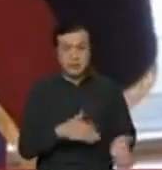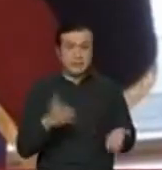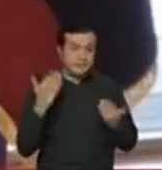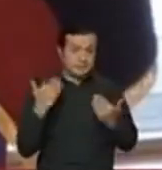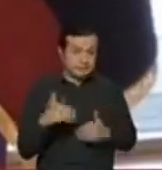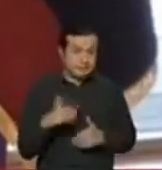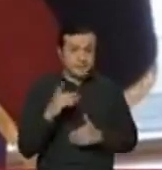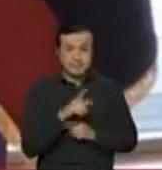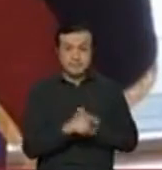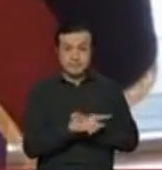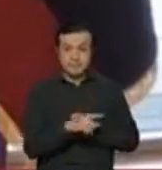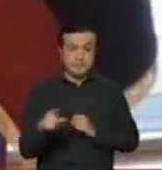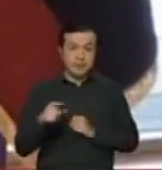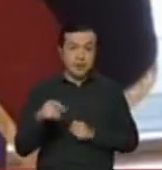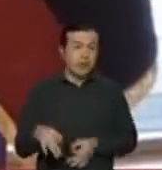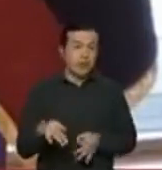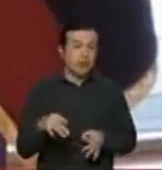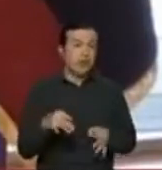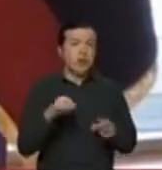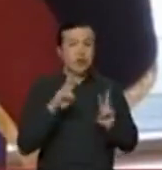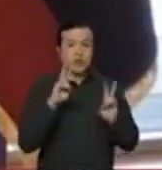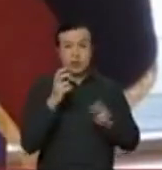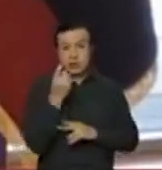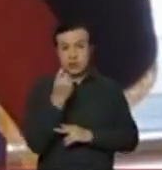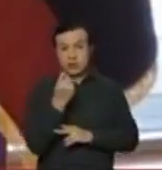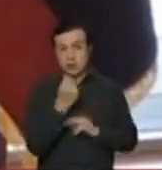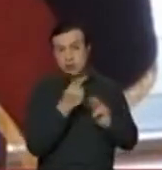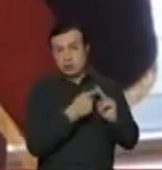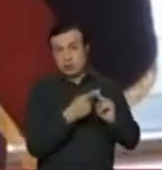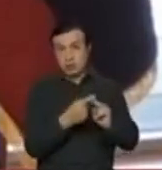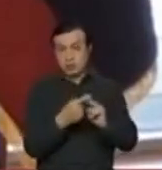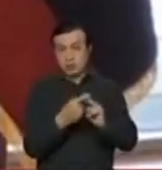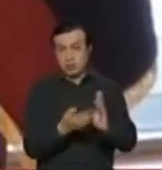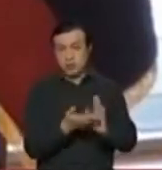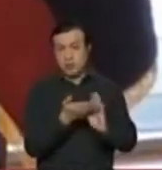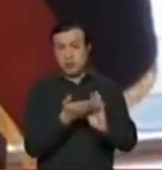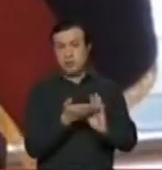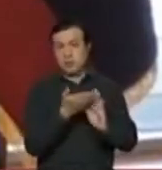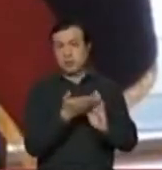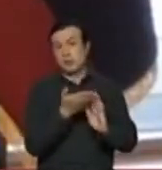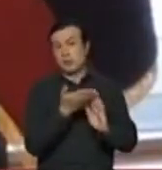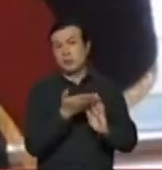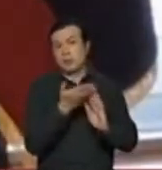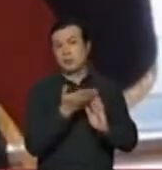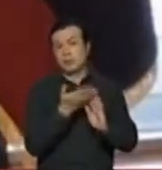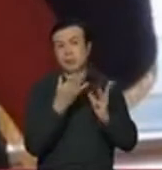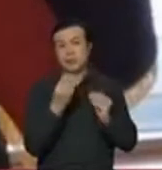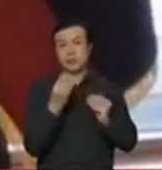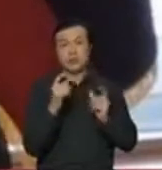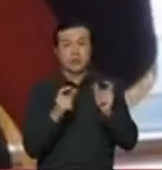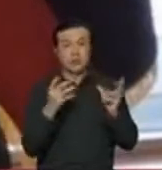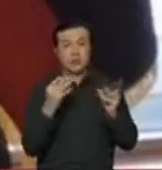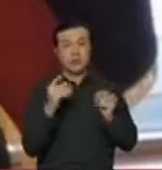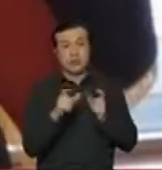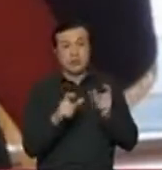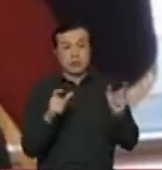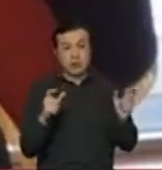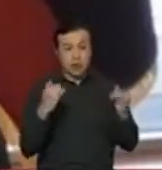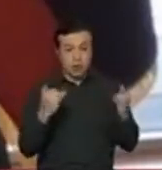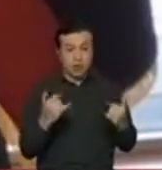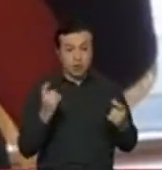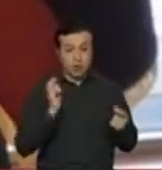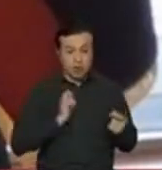la tasa de morosidad en los créditos hipotecarios suba, porque, como mencionaba, mucha gente ha mermado